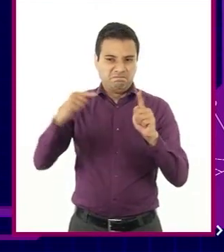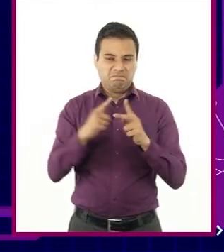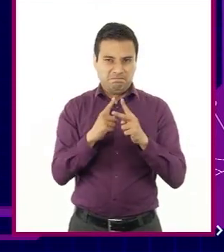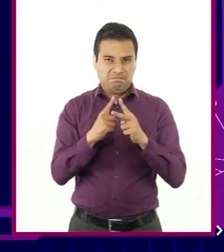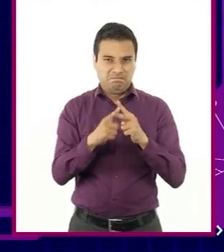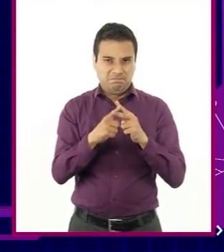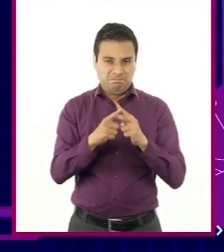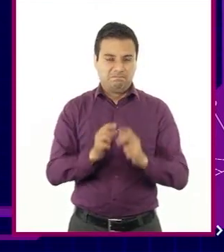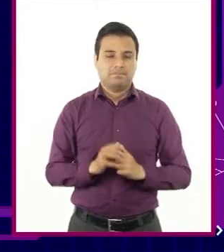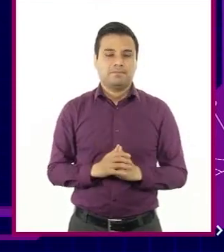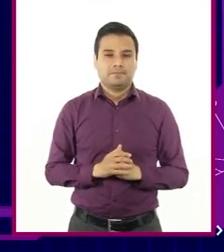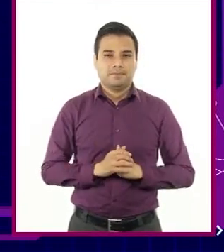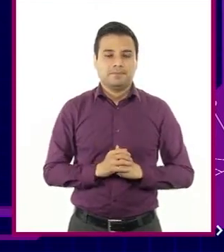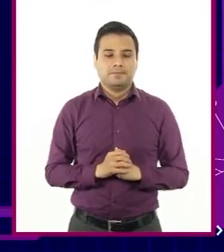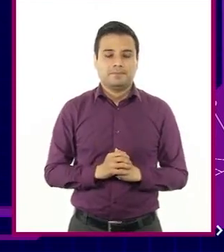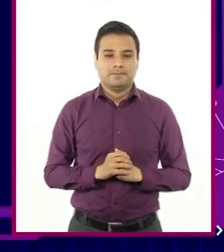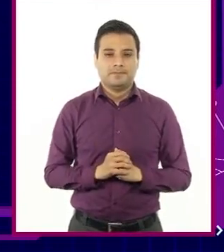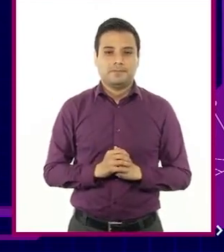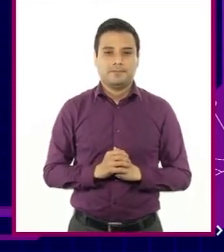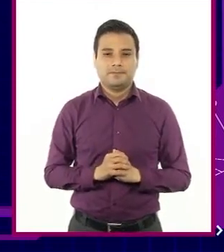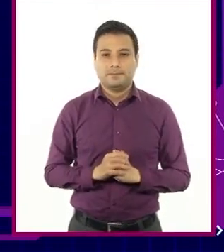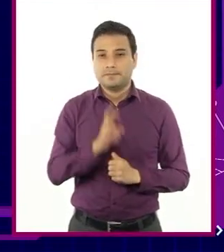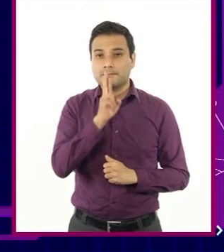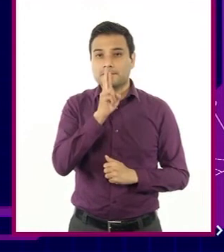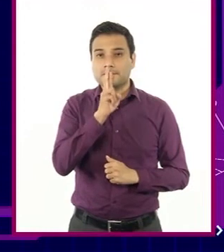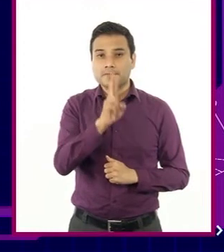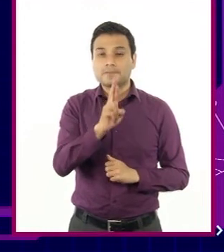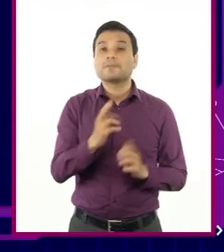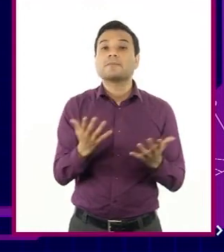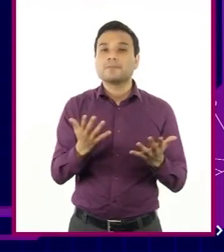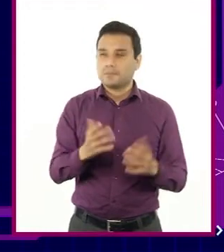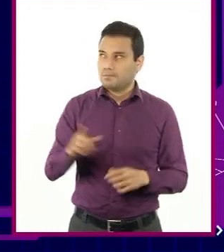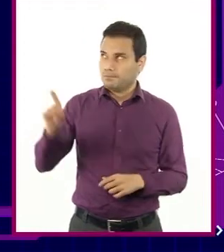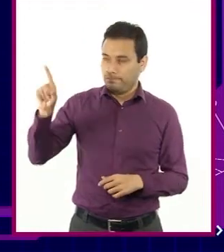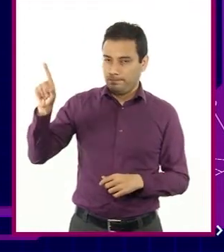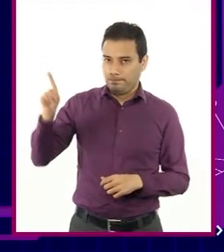0.9144 metros sobre yarda, obteniendo el cociente de